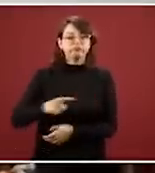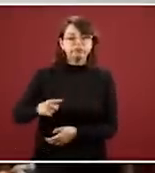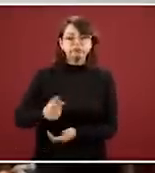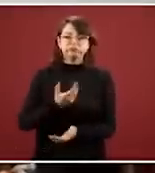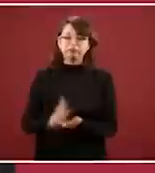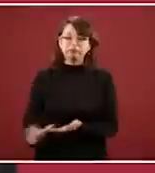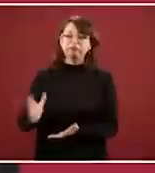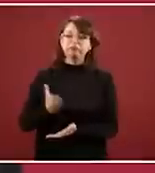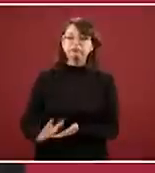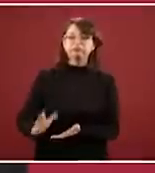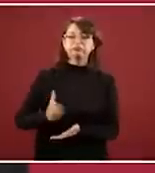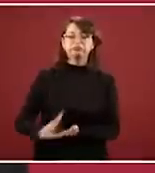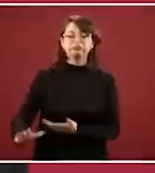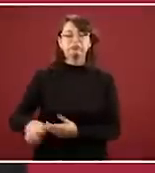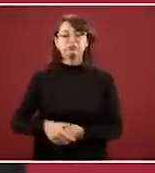estas obras,